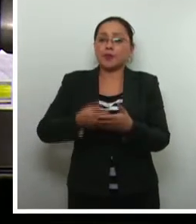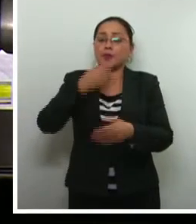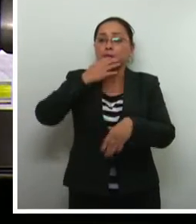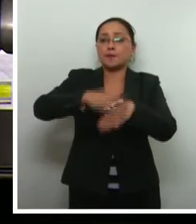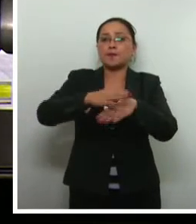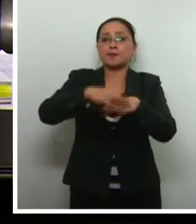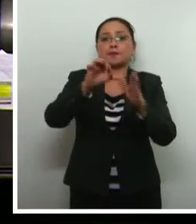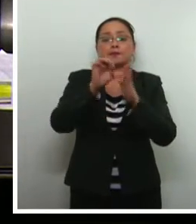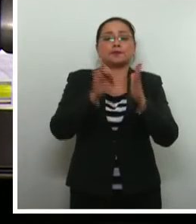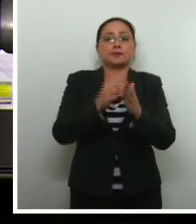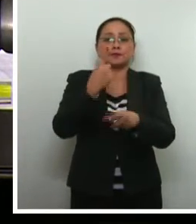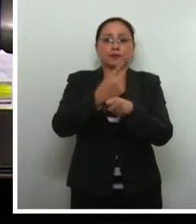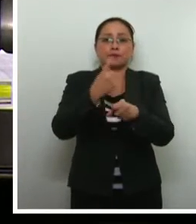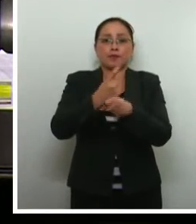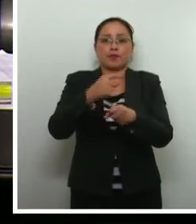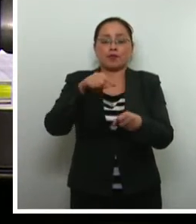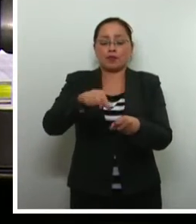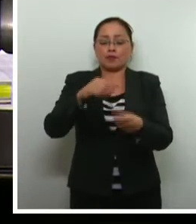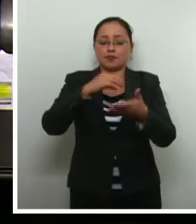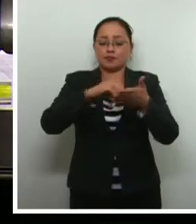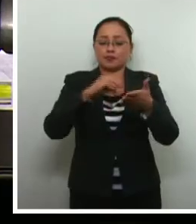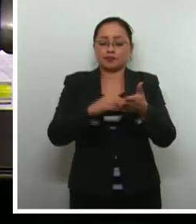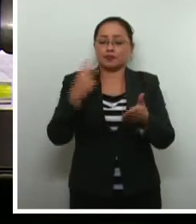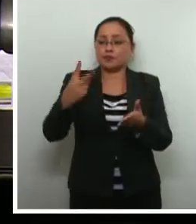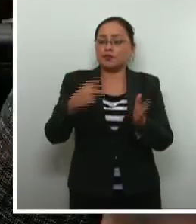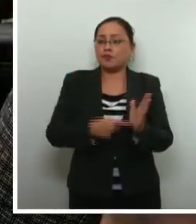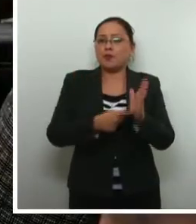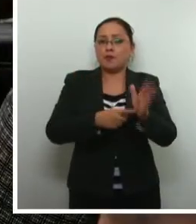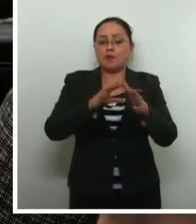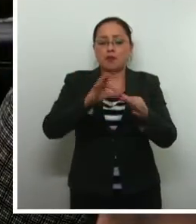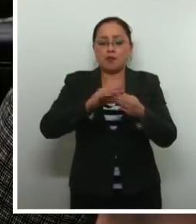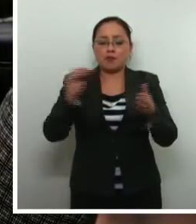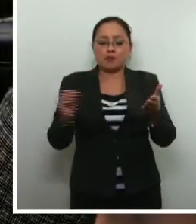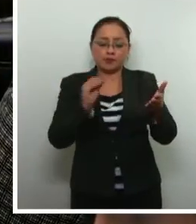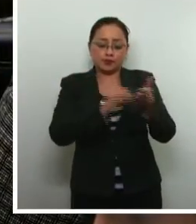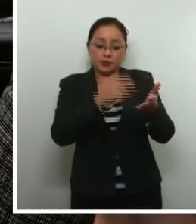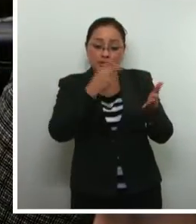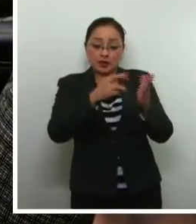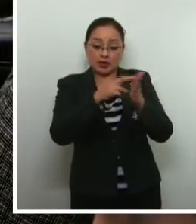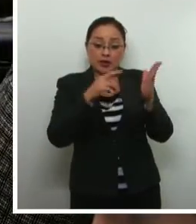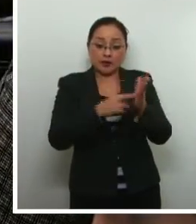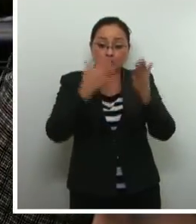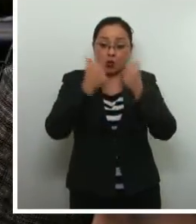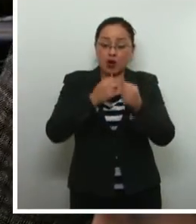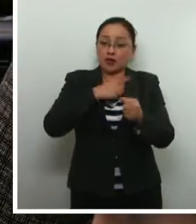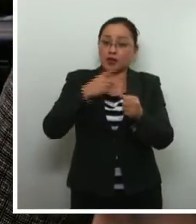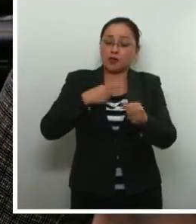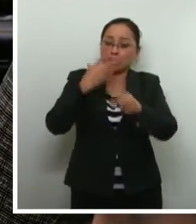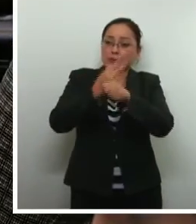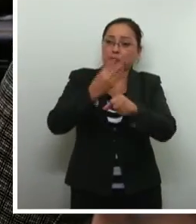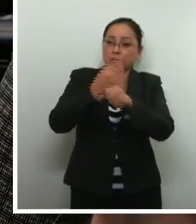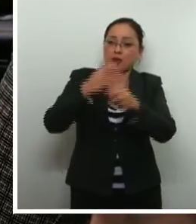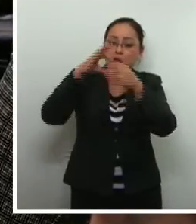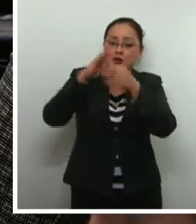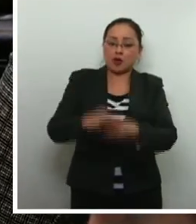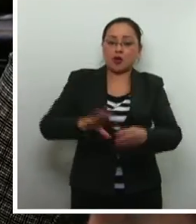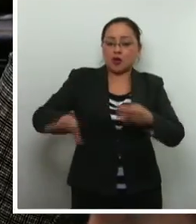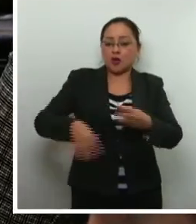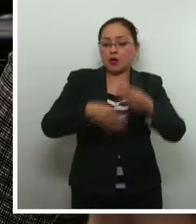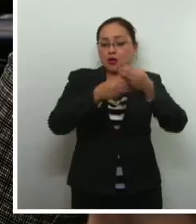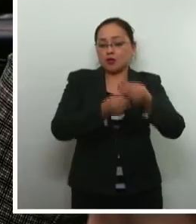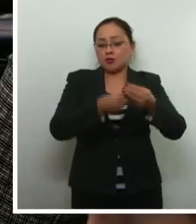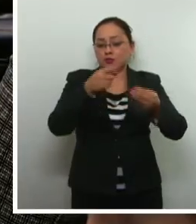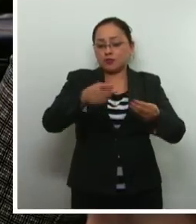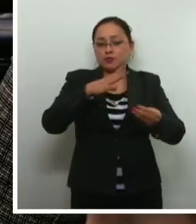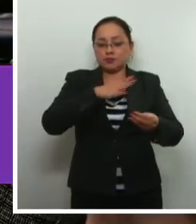artículo primero, en el numeral 2 dice que lo no previsto en este reglamento se ajustará a las disposiciones complementarias